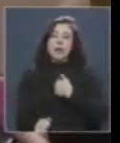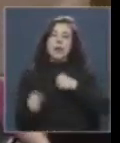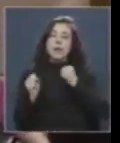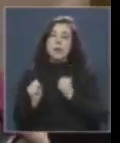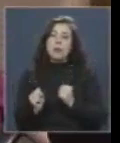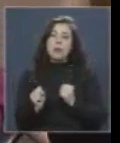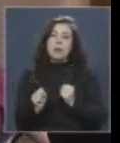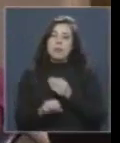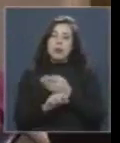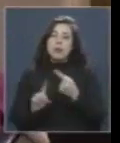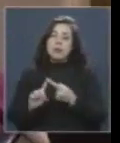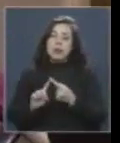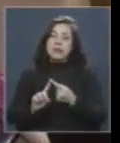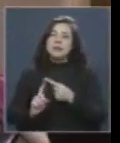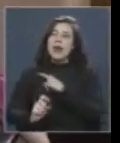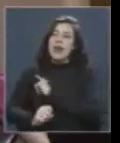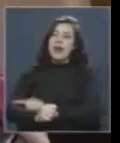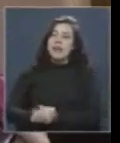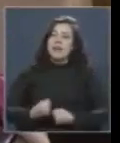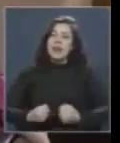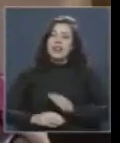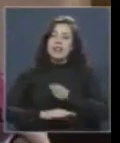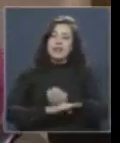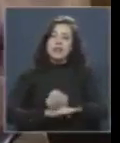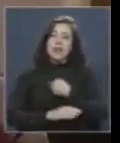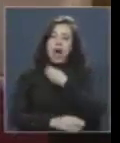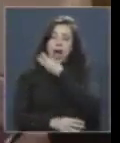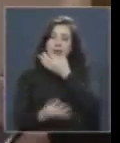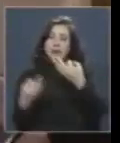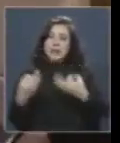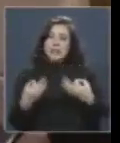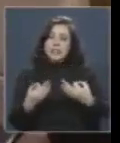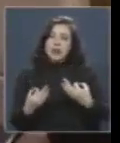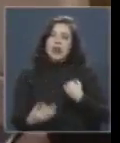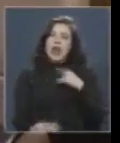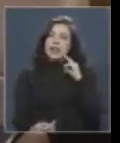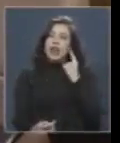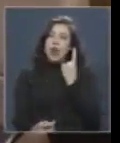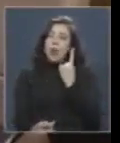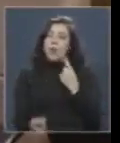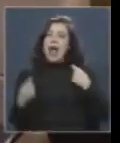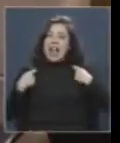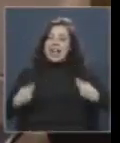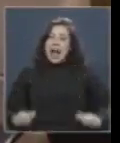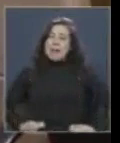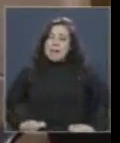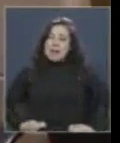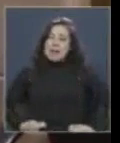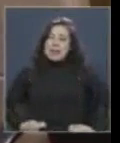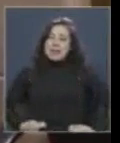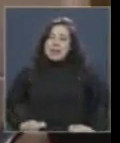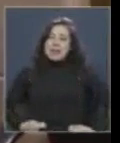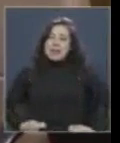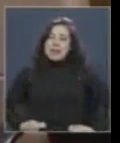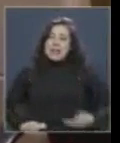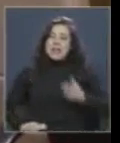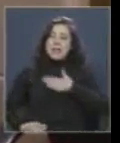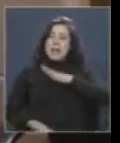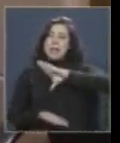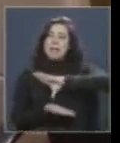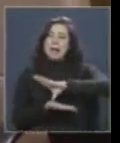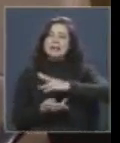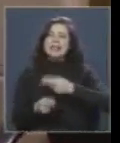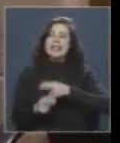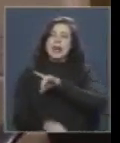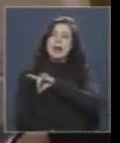ser parte y somos valientes y ahí estuvimos y hablamos con convicción. Y yo tengo una sola camiseta puesta, señor presidente, la de mi país